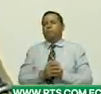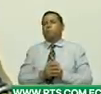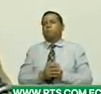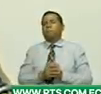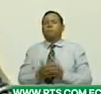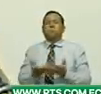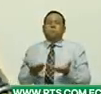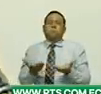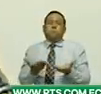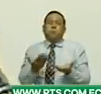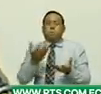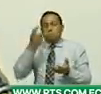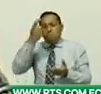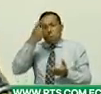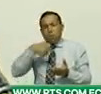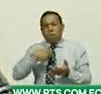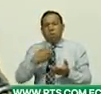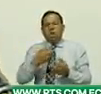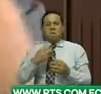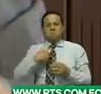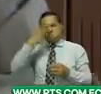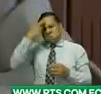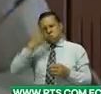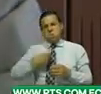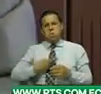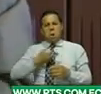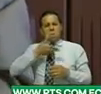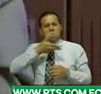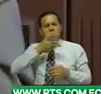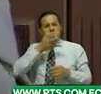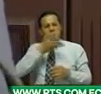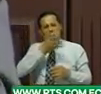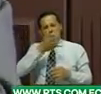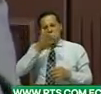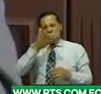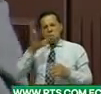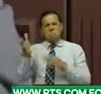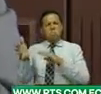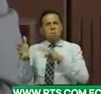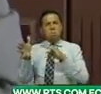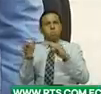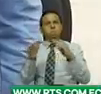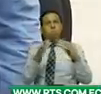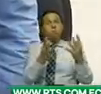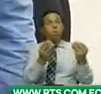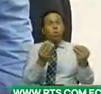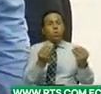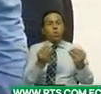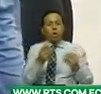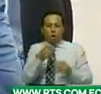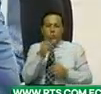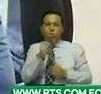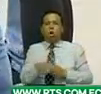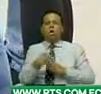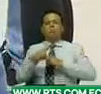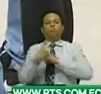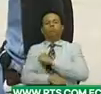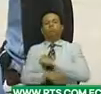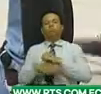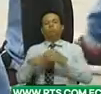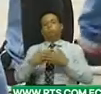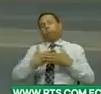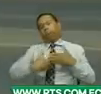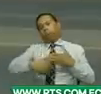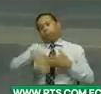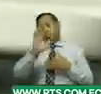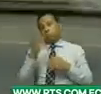señale uno, los delitos de lesa humanidad. Uno de los expertos consultados finaliza diciendo que acudir al derecho penal para tratar